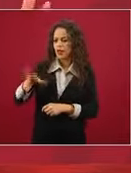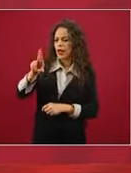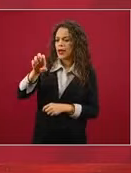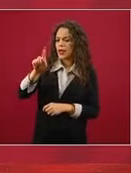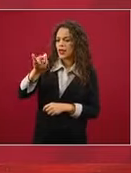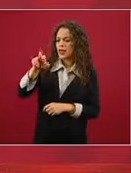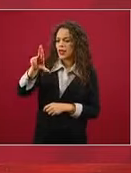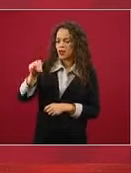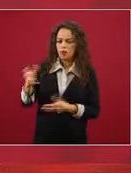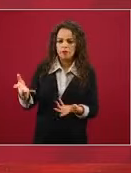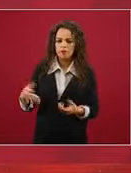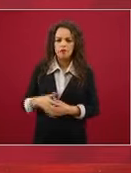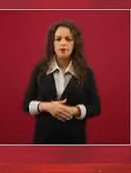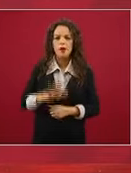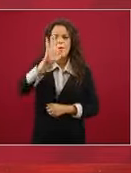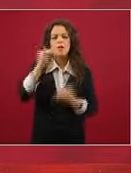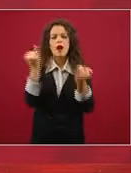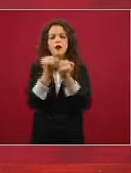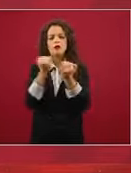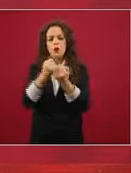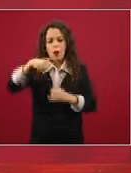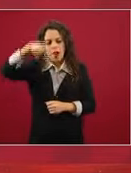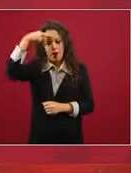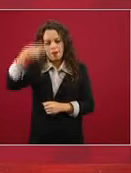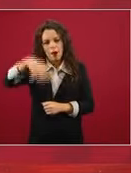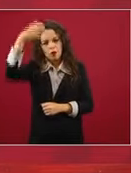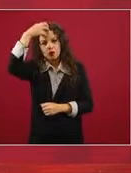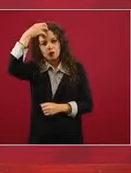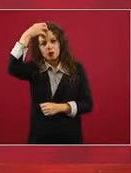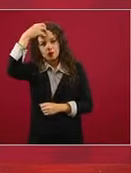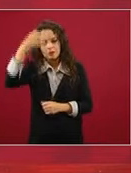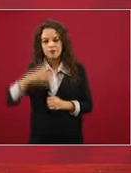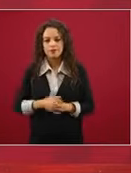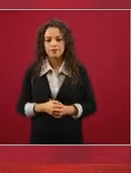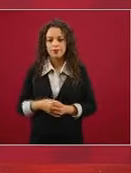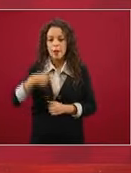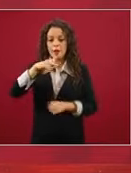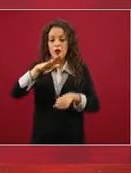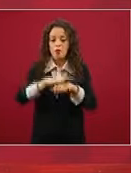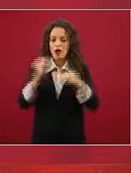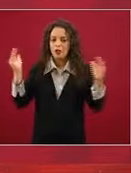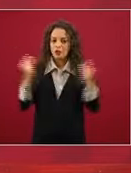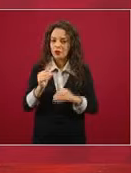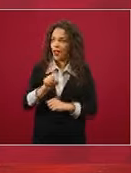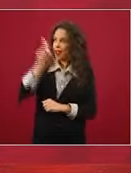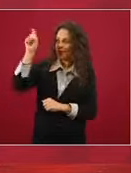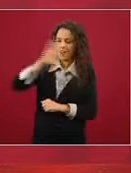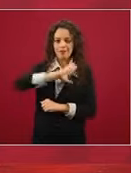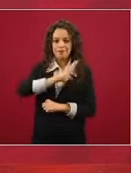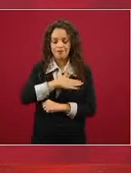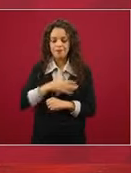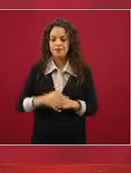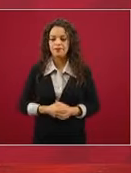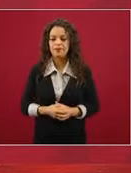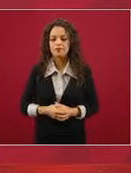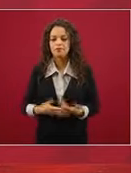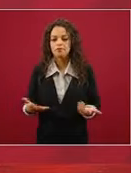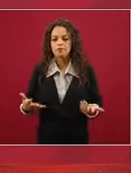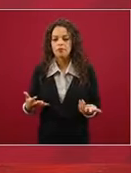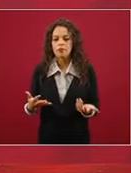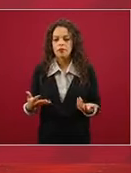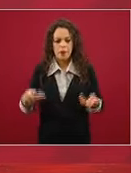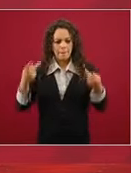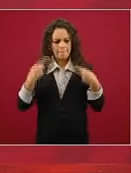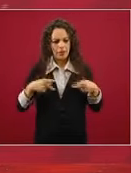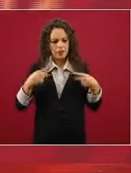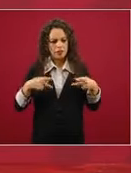público, digamos, lo equivalente a Chapultepec nuestro, más chiquito por supuesto. Y había una gran inquietud social porque